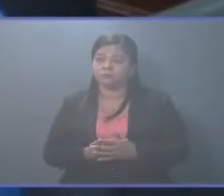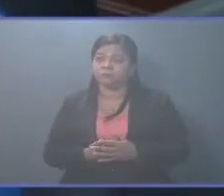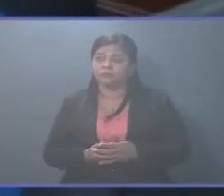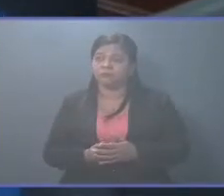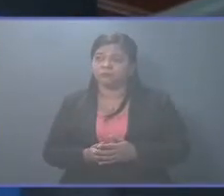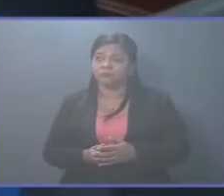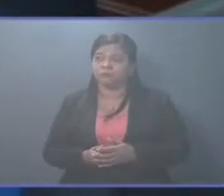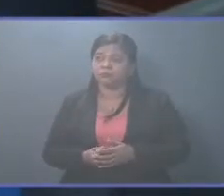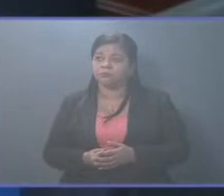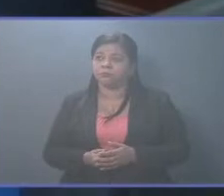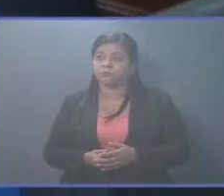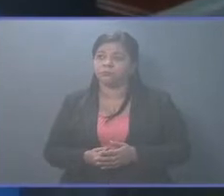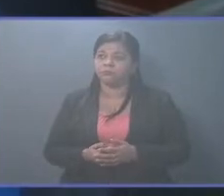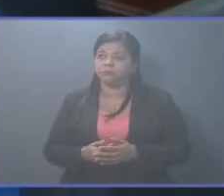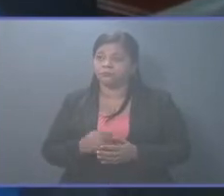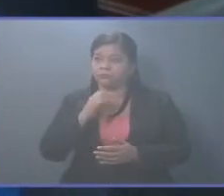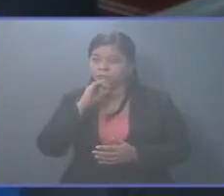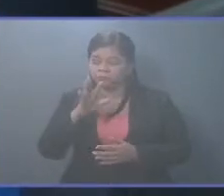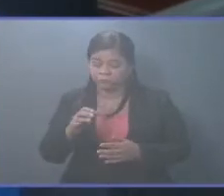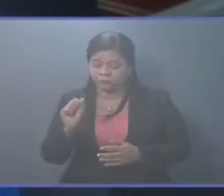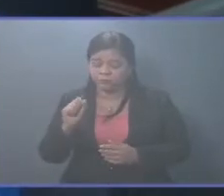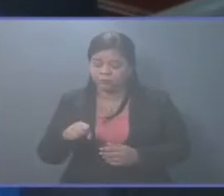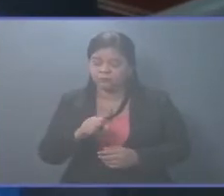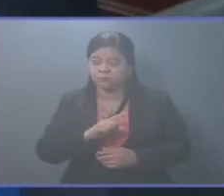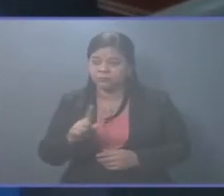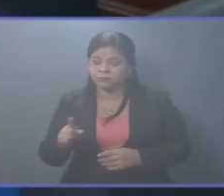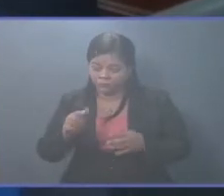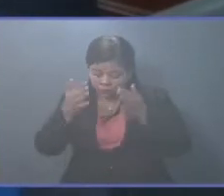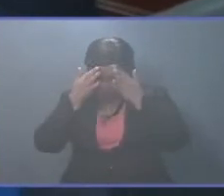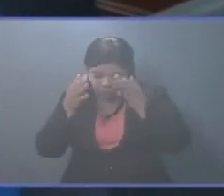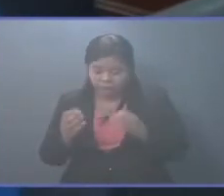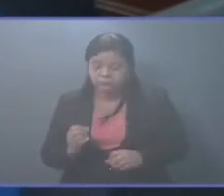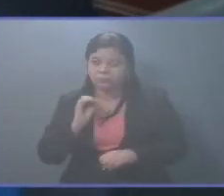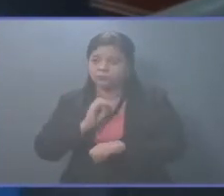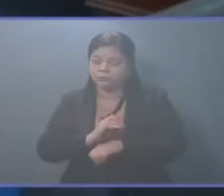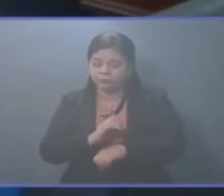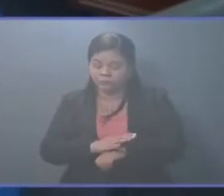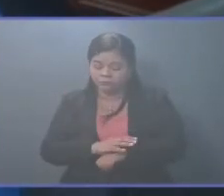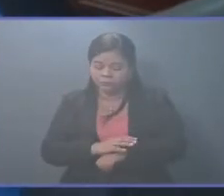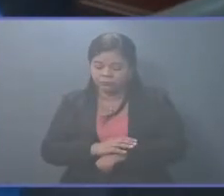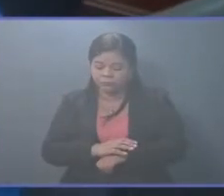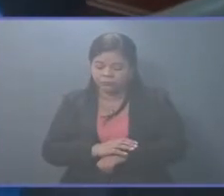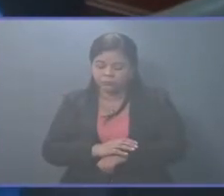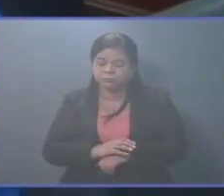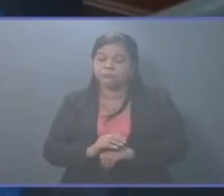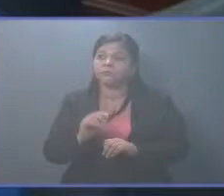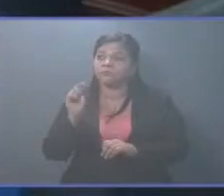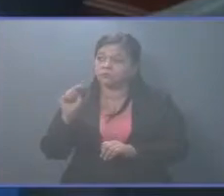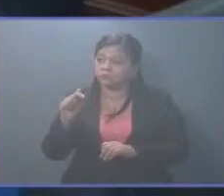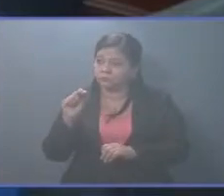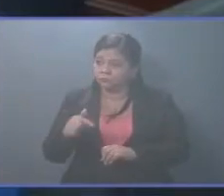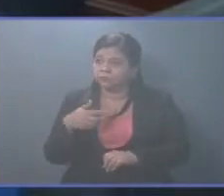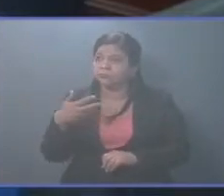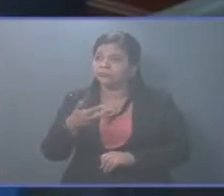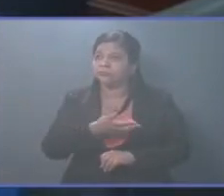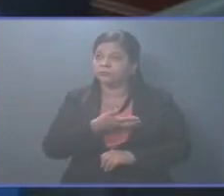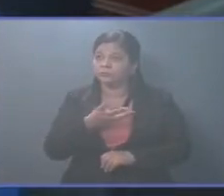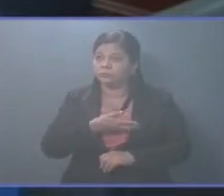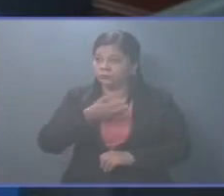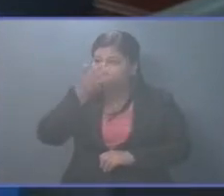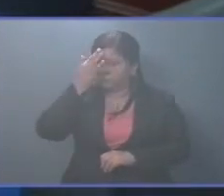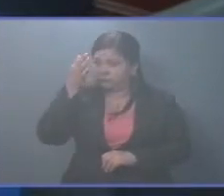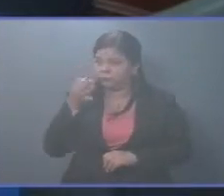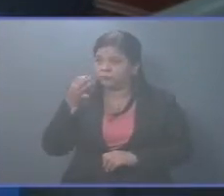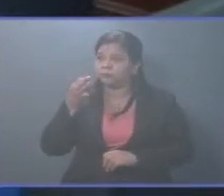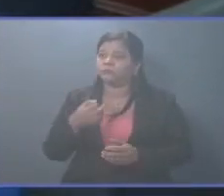dicta si sí o no se siguen las recomendaciones. En ese sentido, nosotros creemos